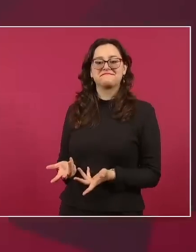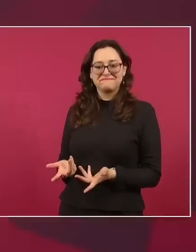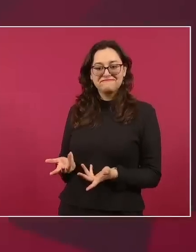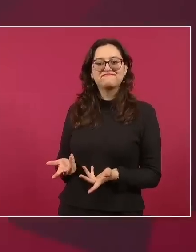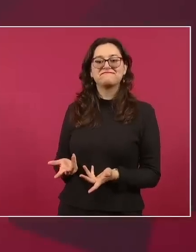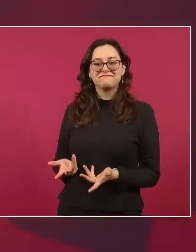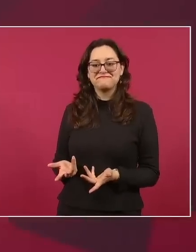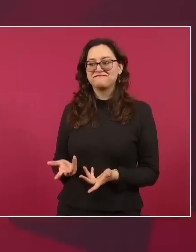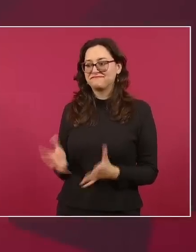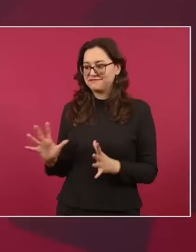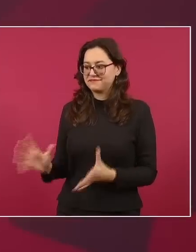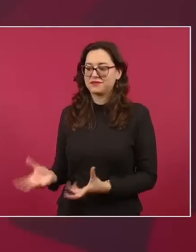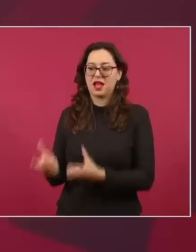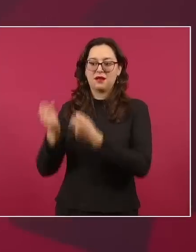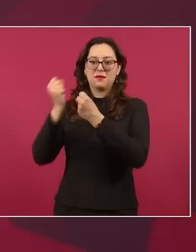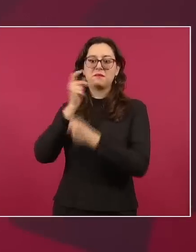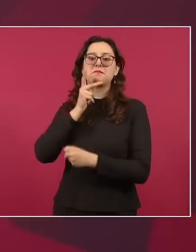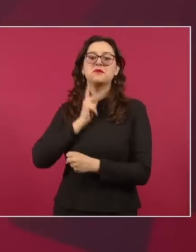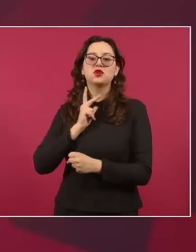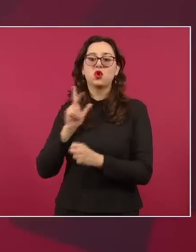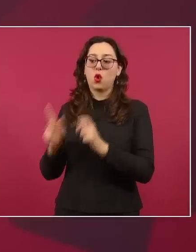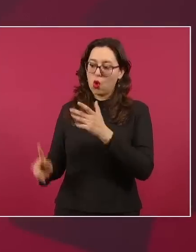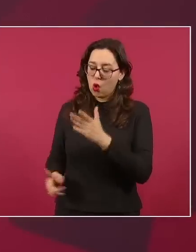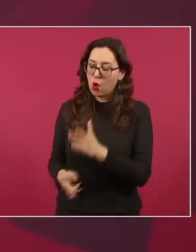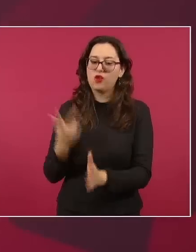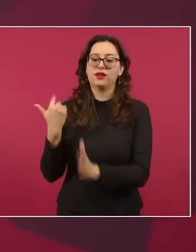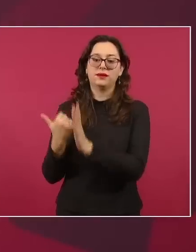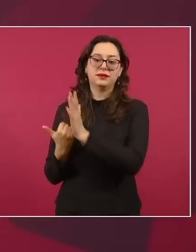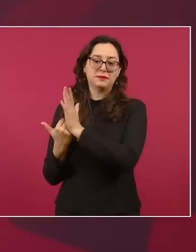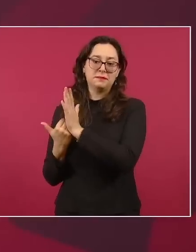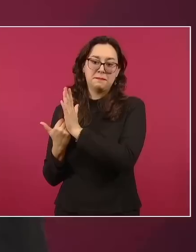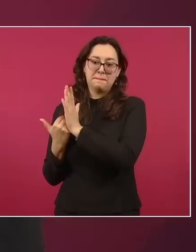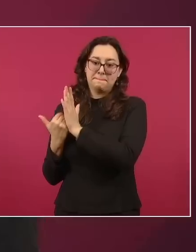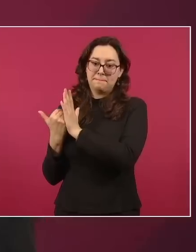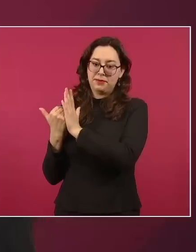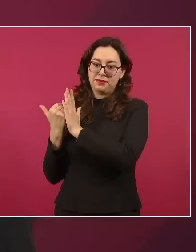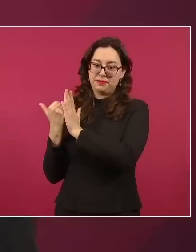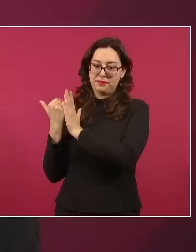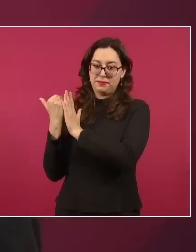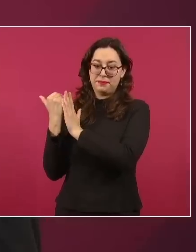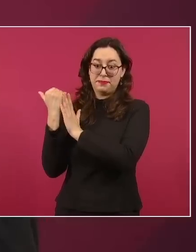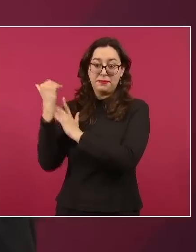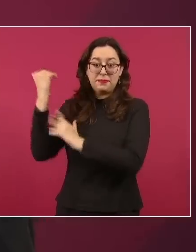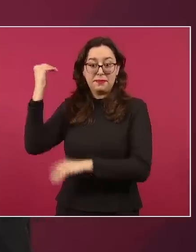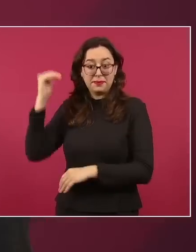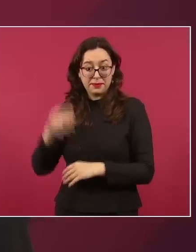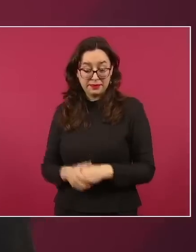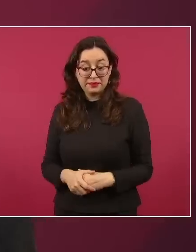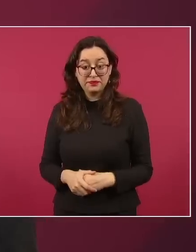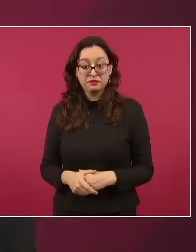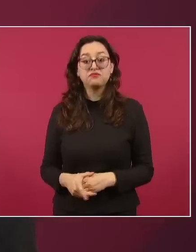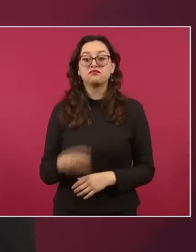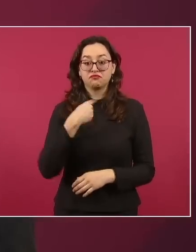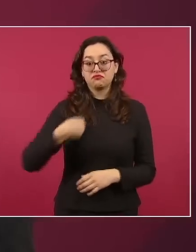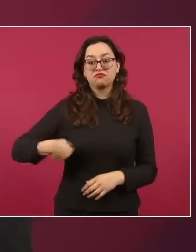evitar la caída en la producción de petróleo. Si no hubiésemos intervenido como lo